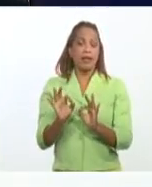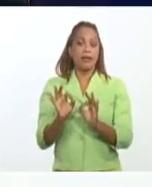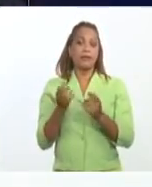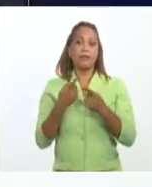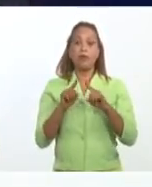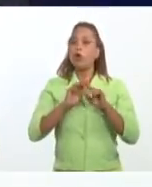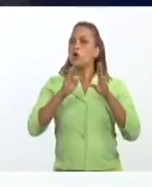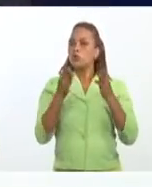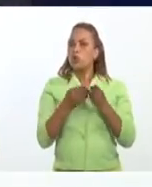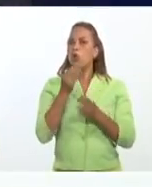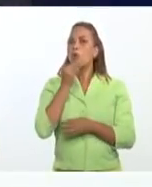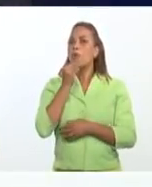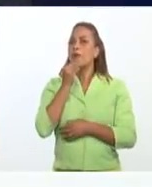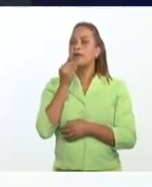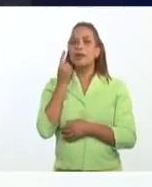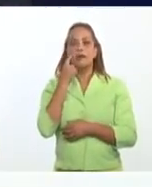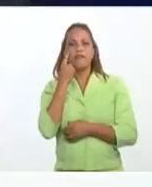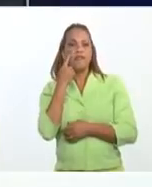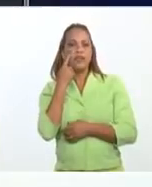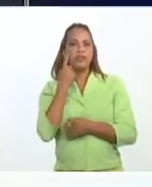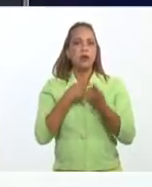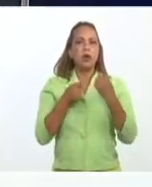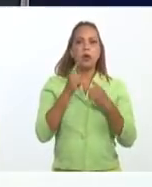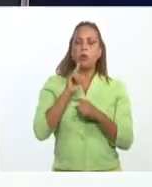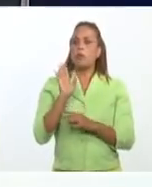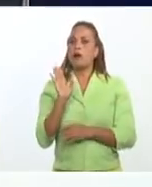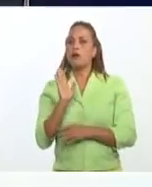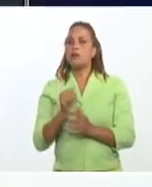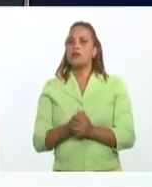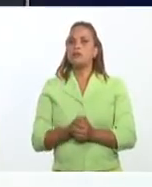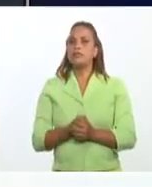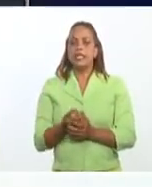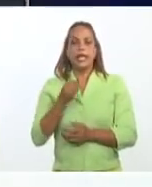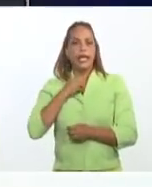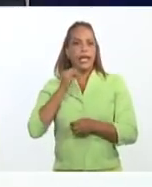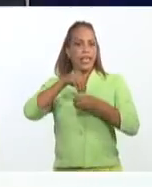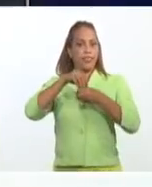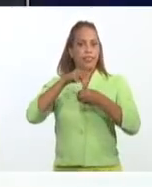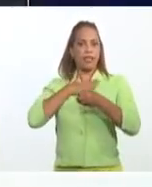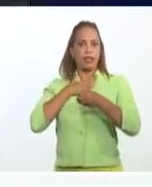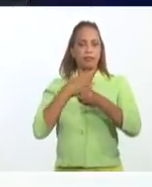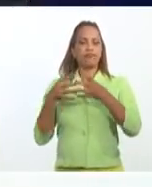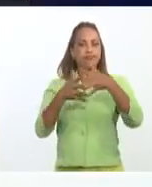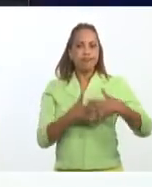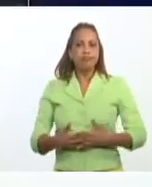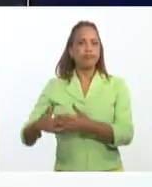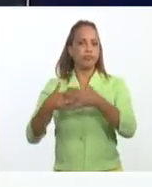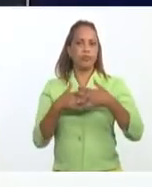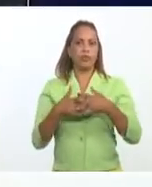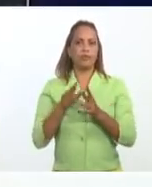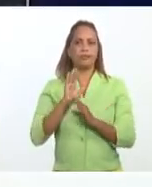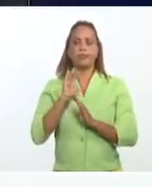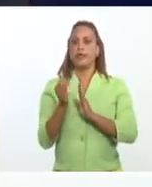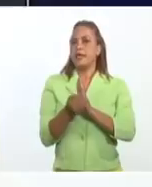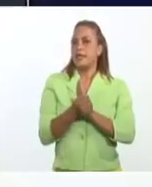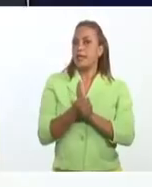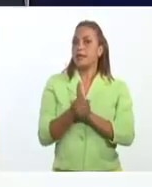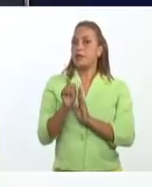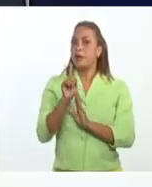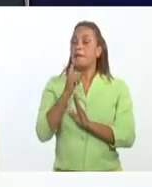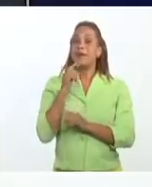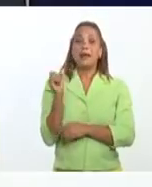esto podría parecer un asunto muy ajeno, una cuestión muy interna de Estados Unidos, pero estamos hablando de la aún primera